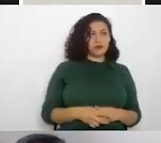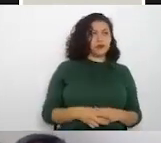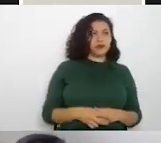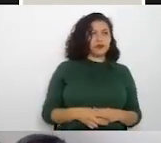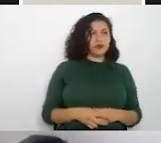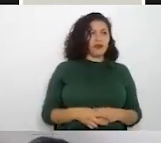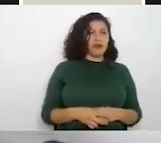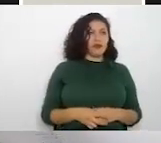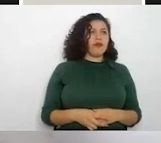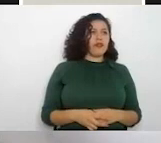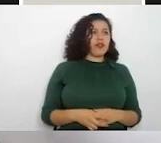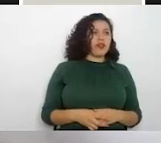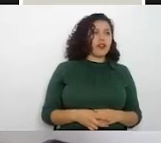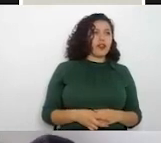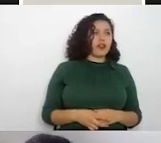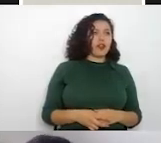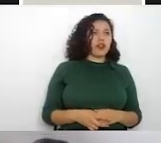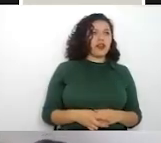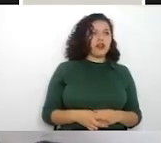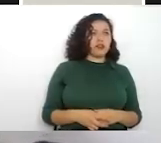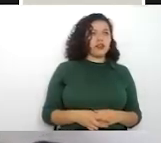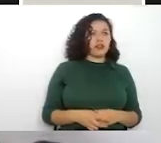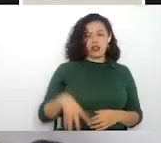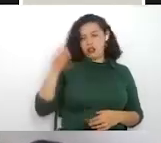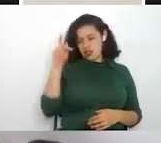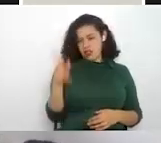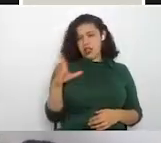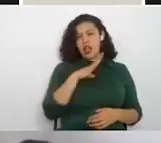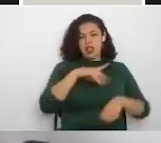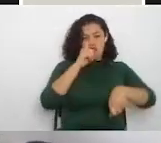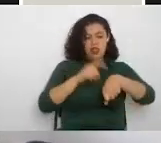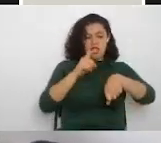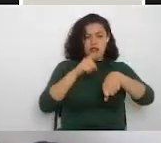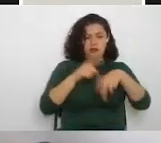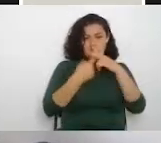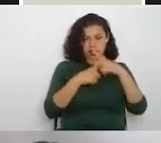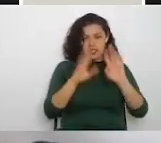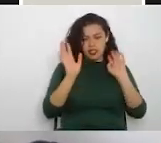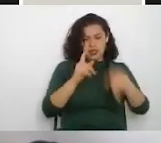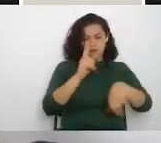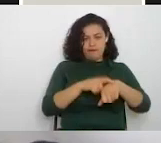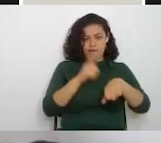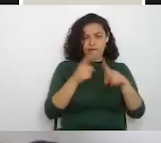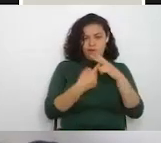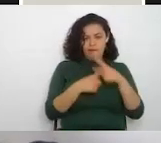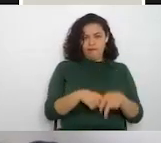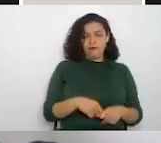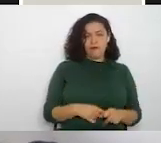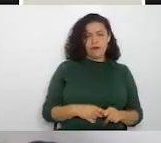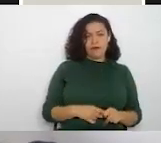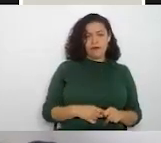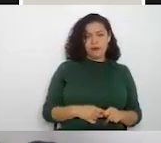Gracias. Ok. Bueno, voy a poner el cronómetro, el temporizador.